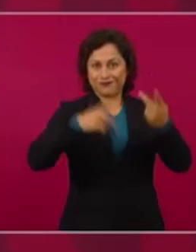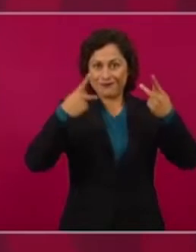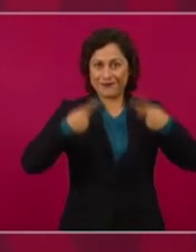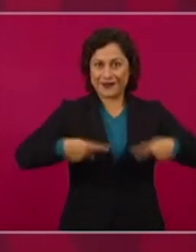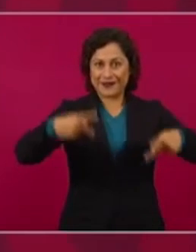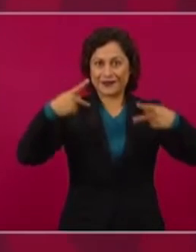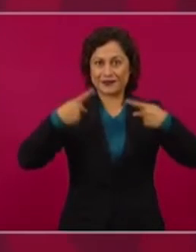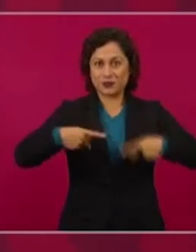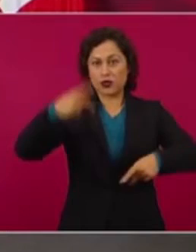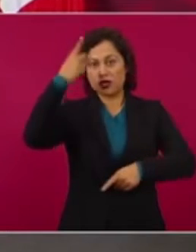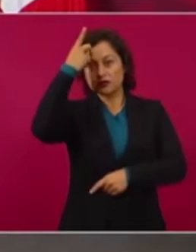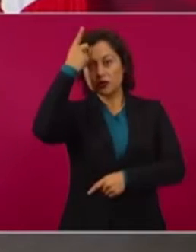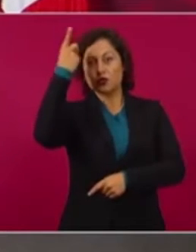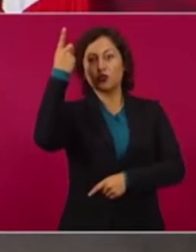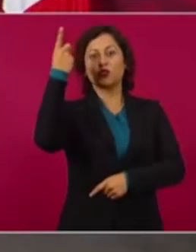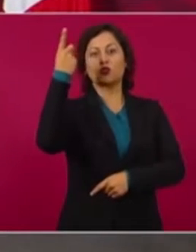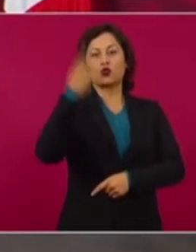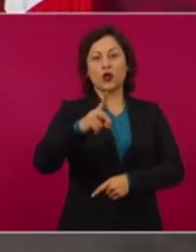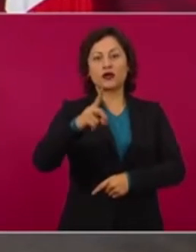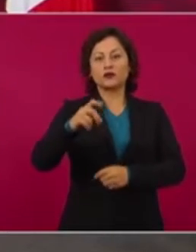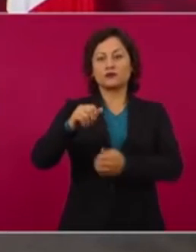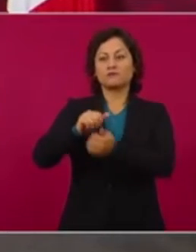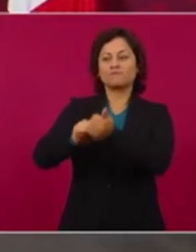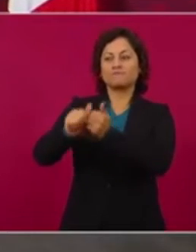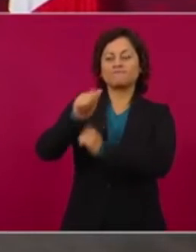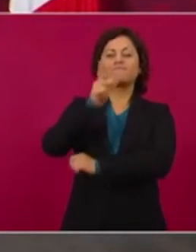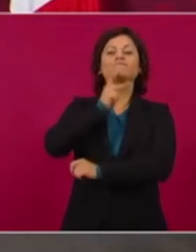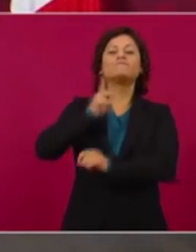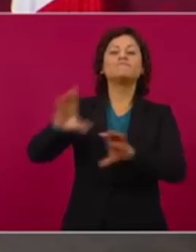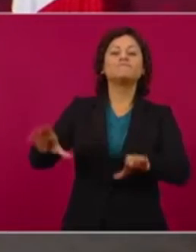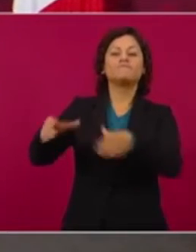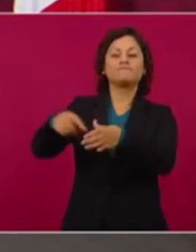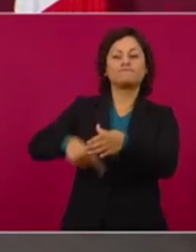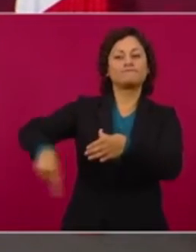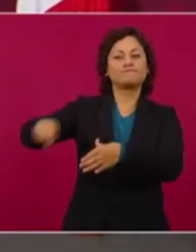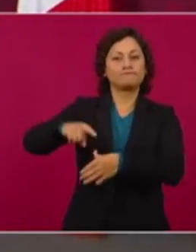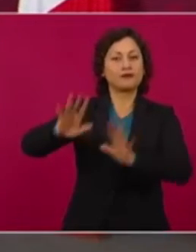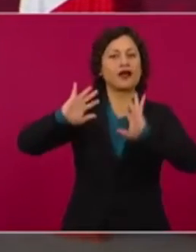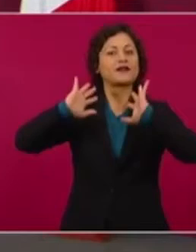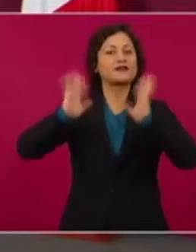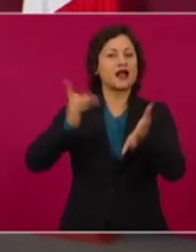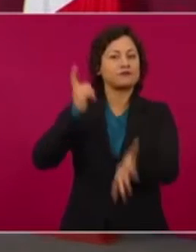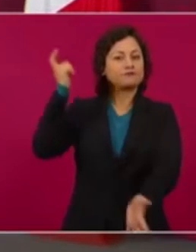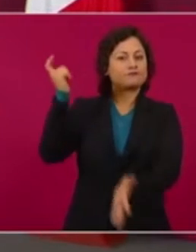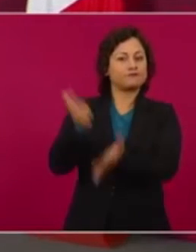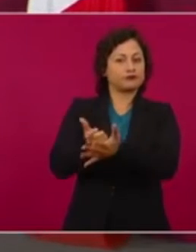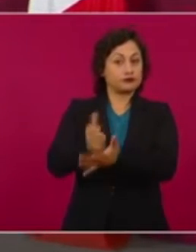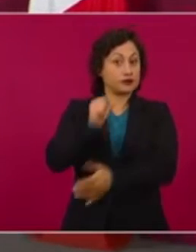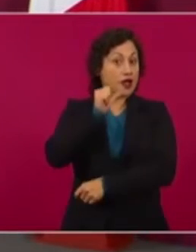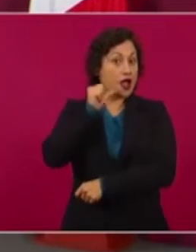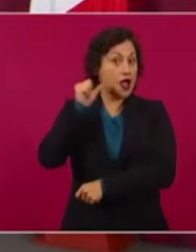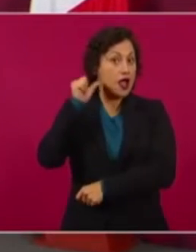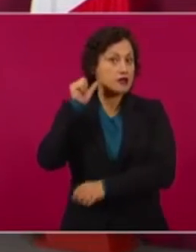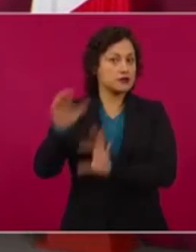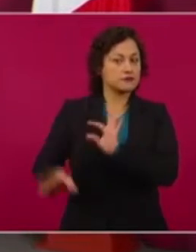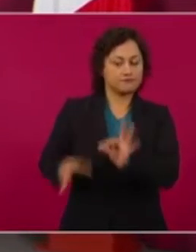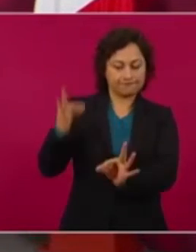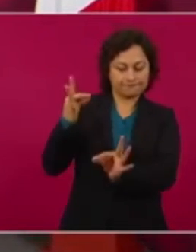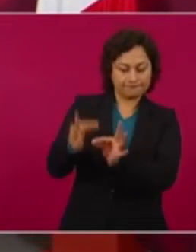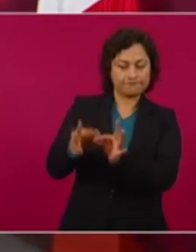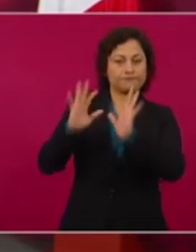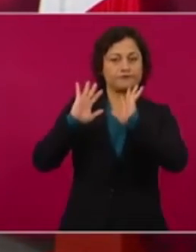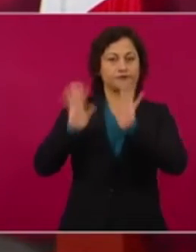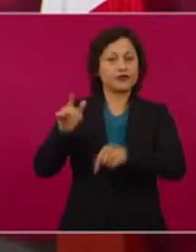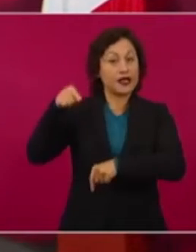de la refinería Deer Park. A partir de ayer, esa refinería es